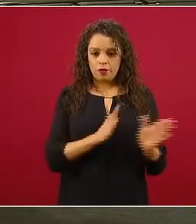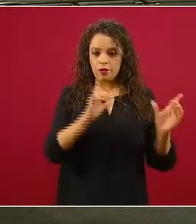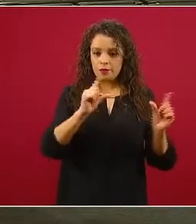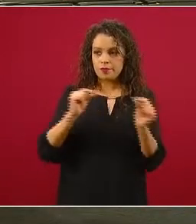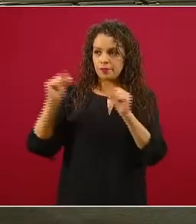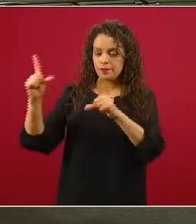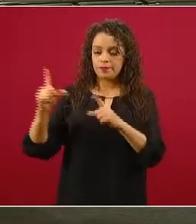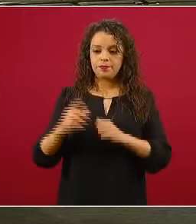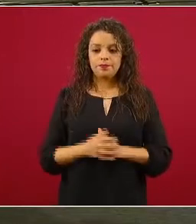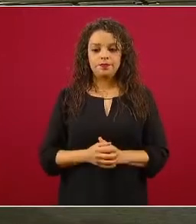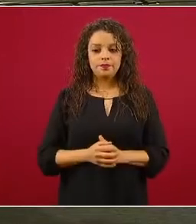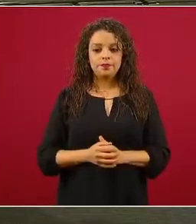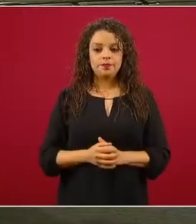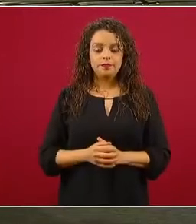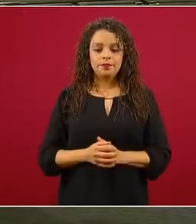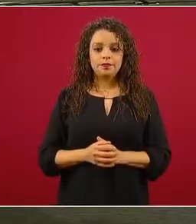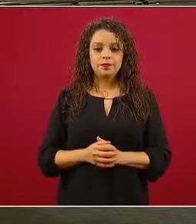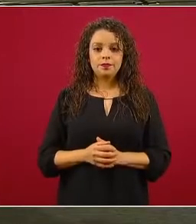La siguiente.